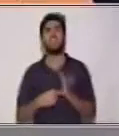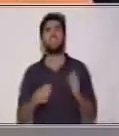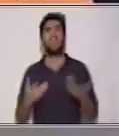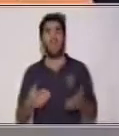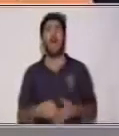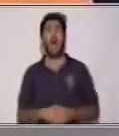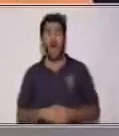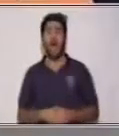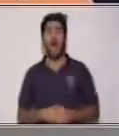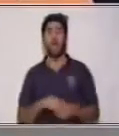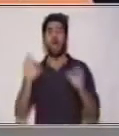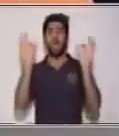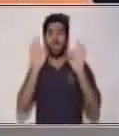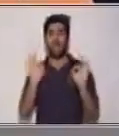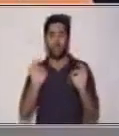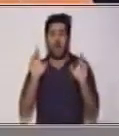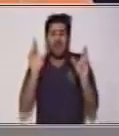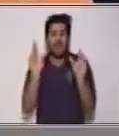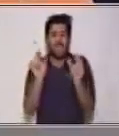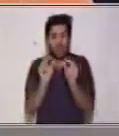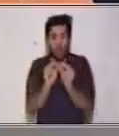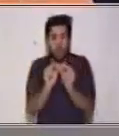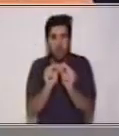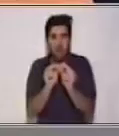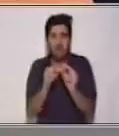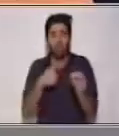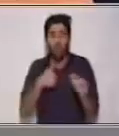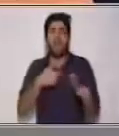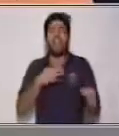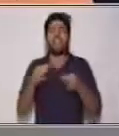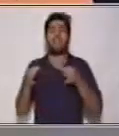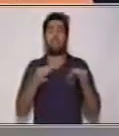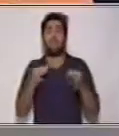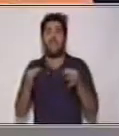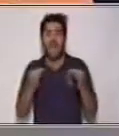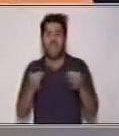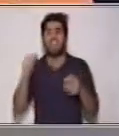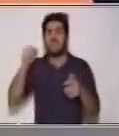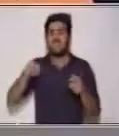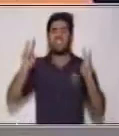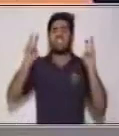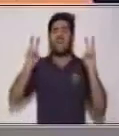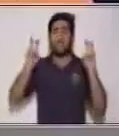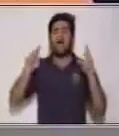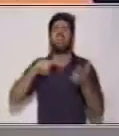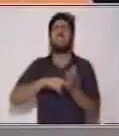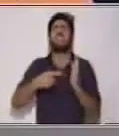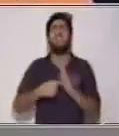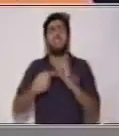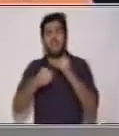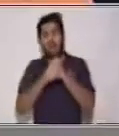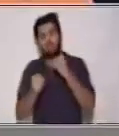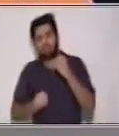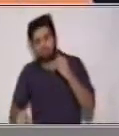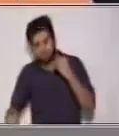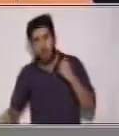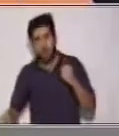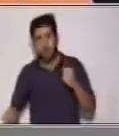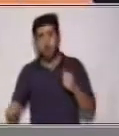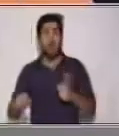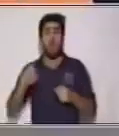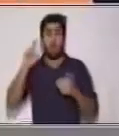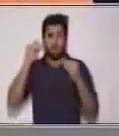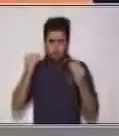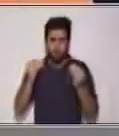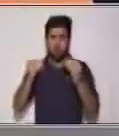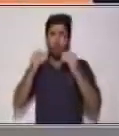breve sobre el tema que se va a desarrollar. No debe ser muy amplio, podría